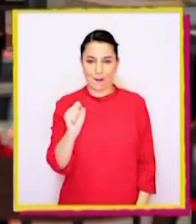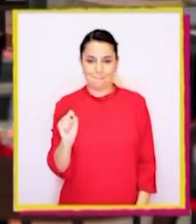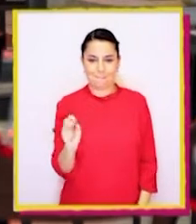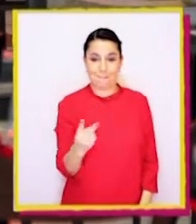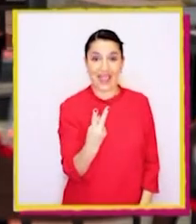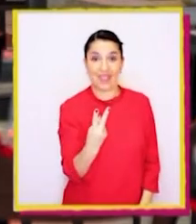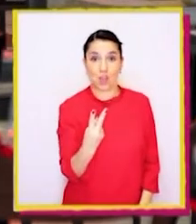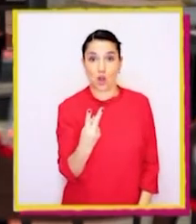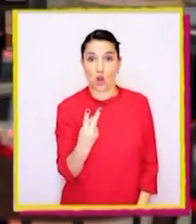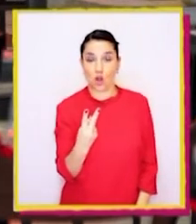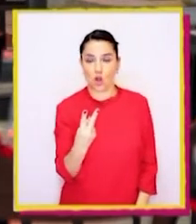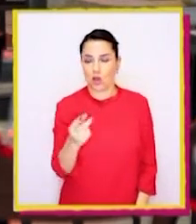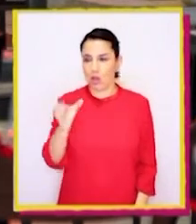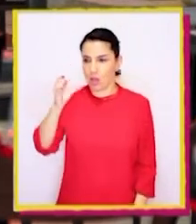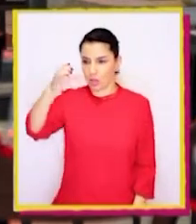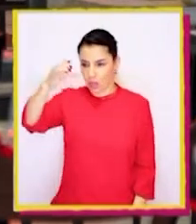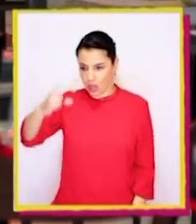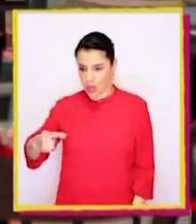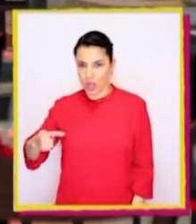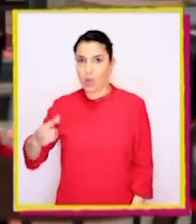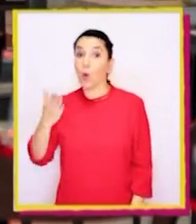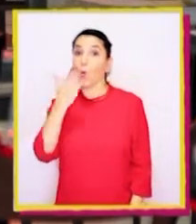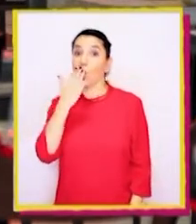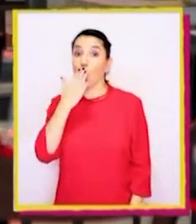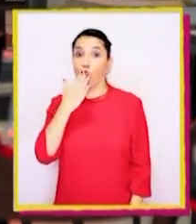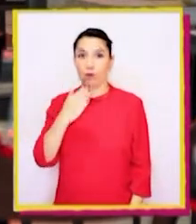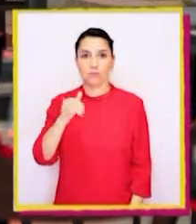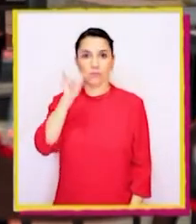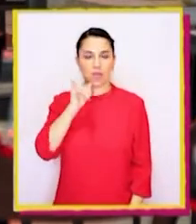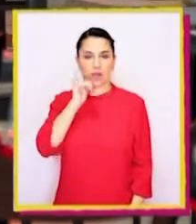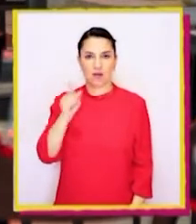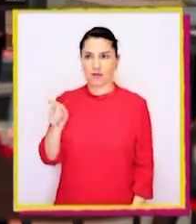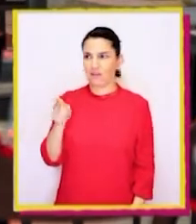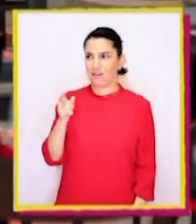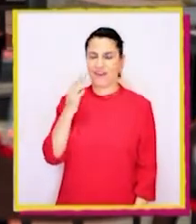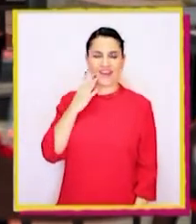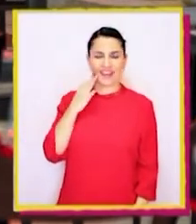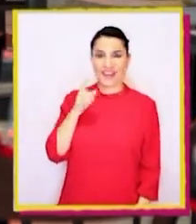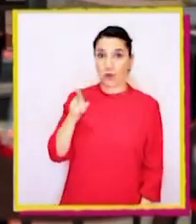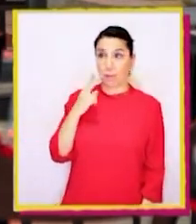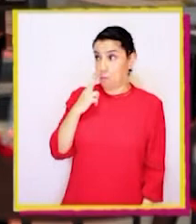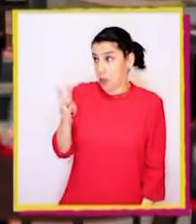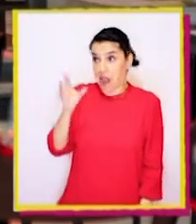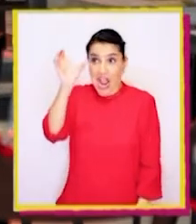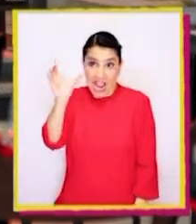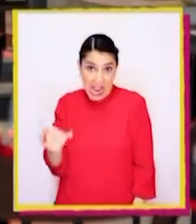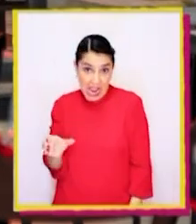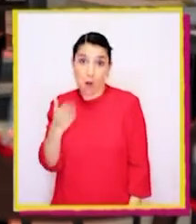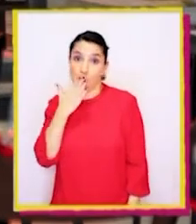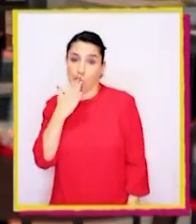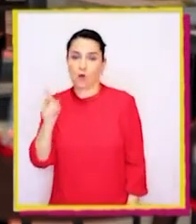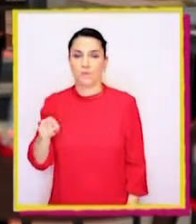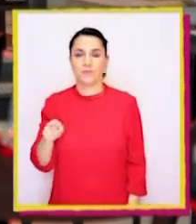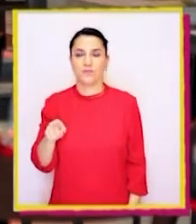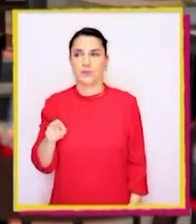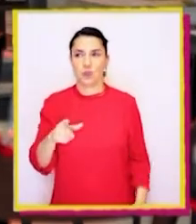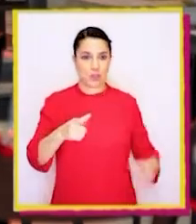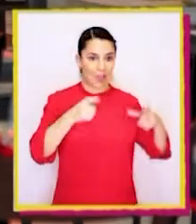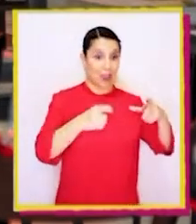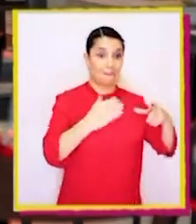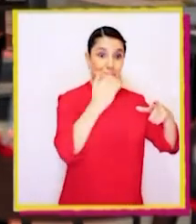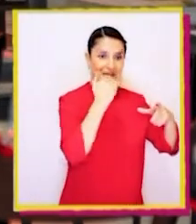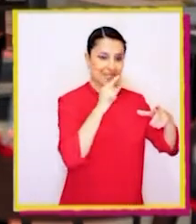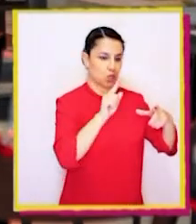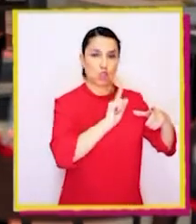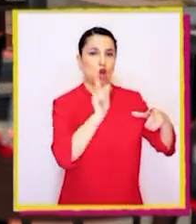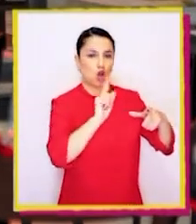de jugo italiano. ¡Ay, ese jugo es muy rico! ¿Y viene en una caja así? ¿Como esa? Entonces, en este caso, mi entero ya no es la pizza, sino